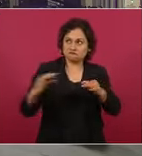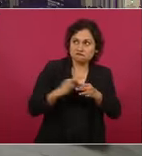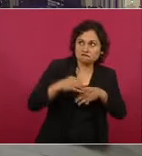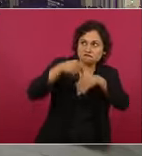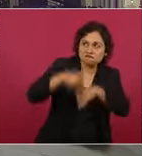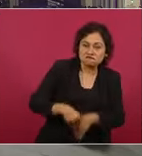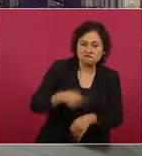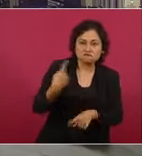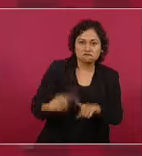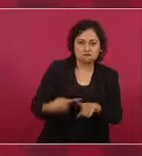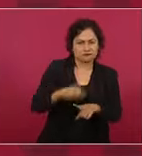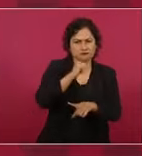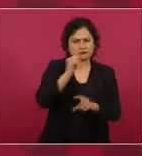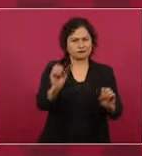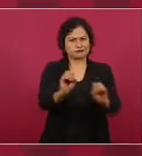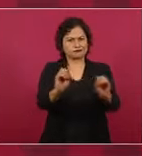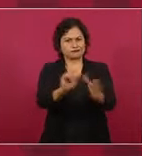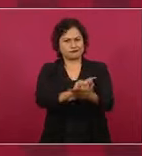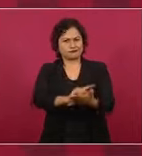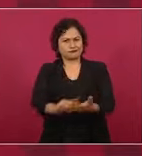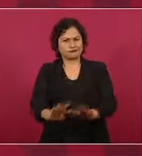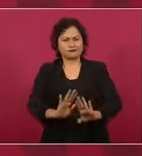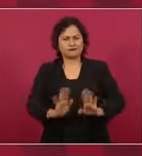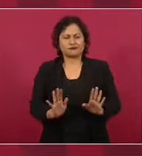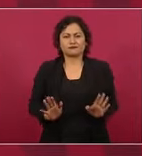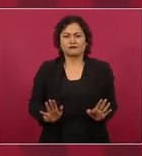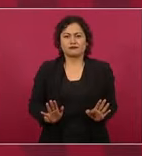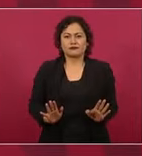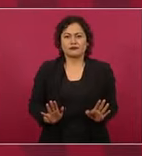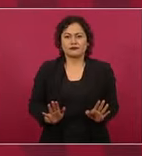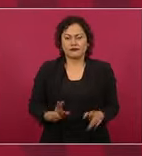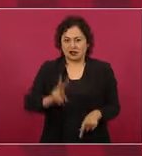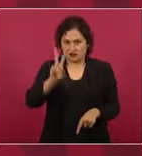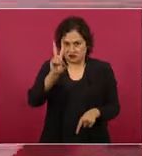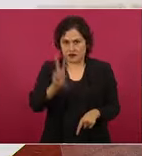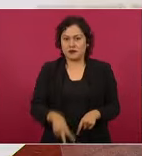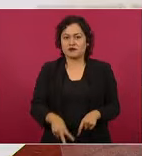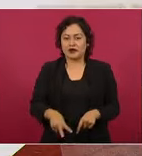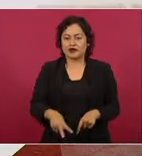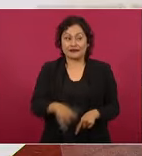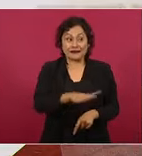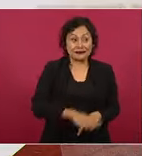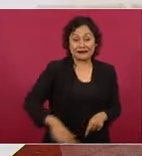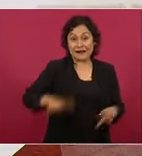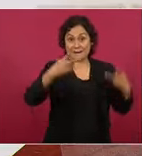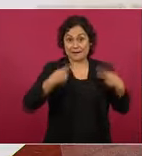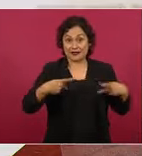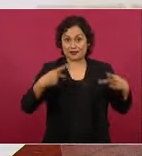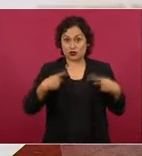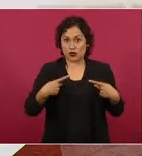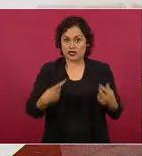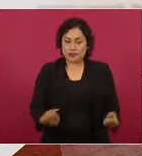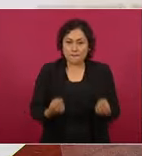nadie, que sea como un verdadero cuarto poder.